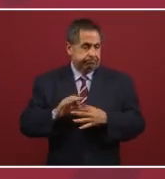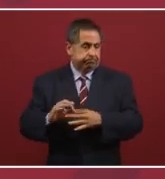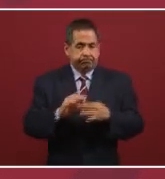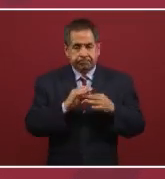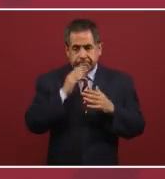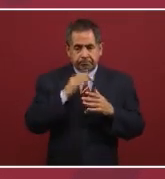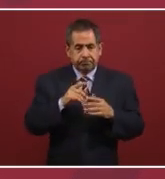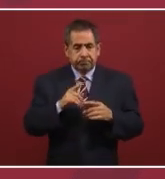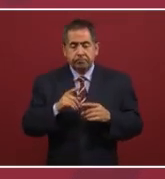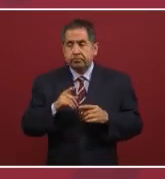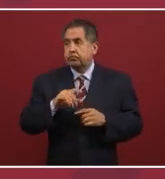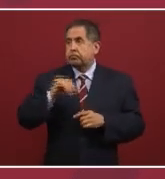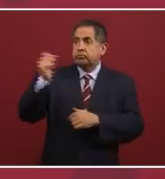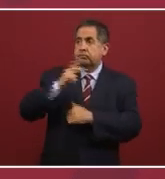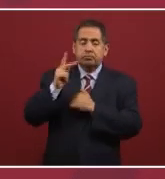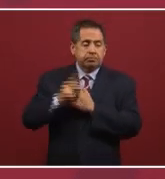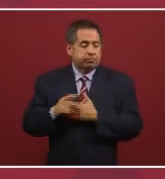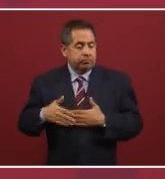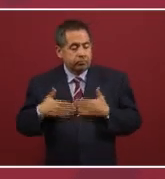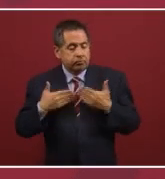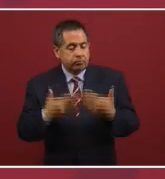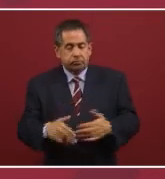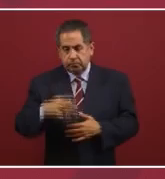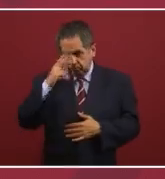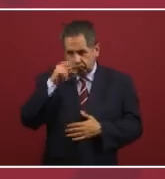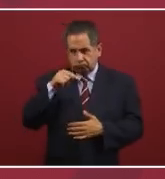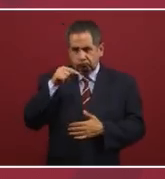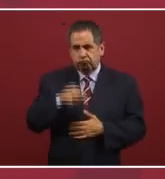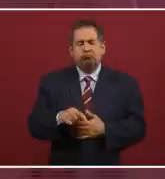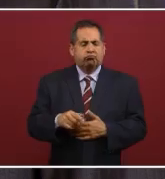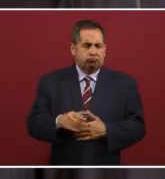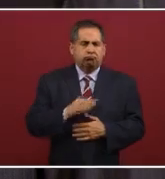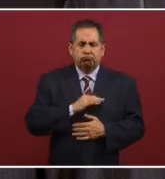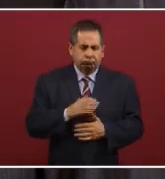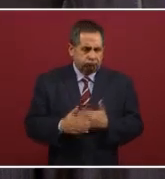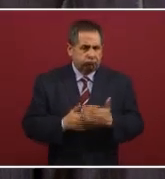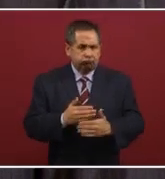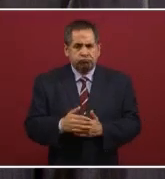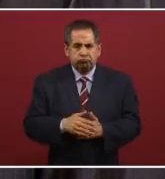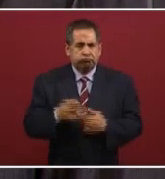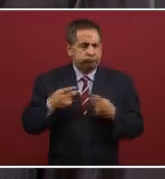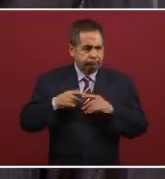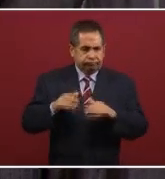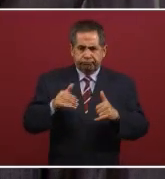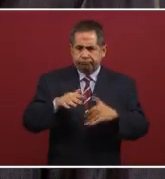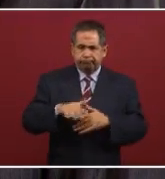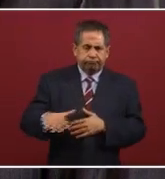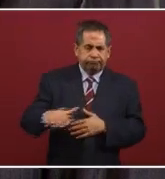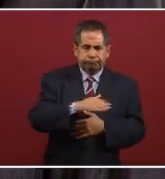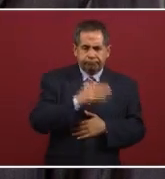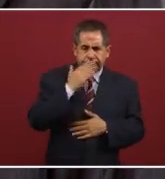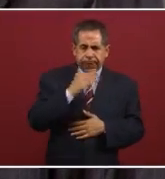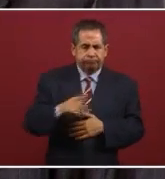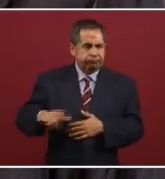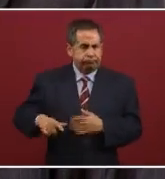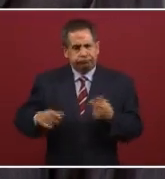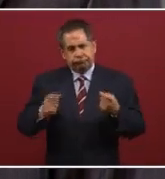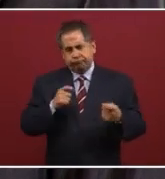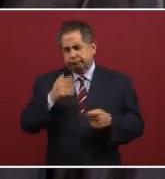la confianza en México, en su pueblo, en su